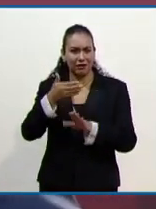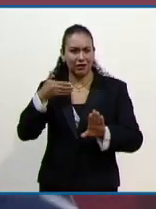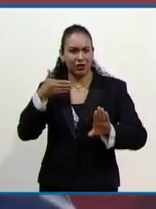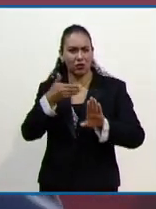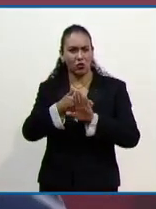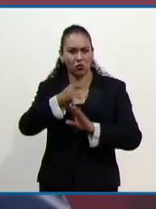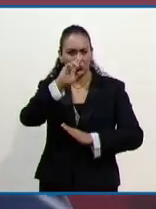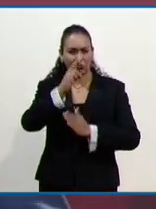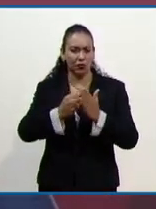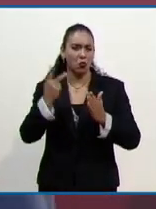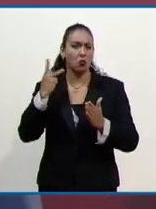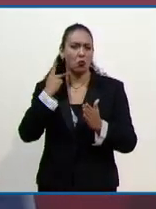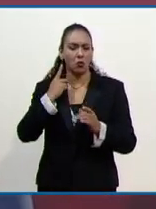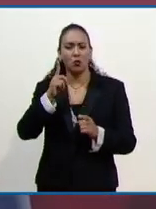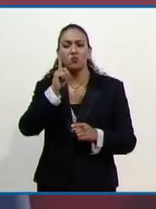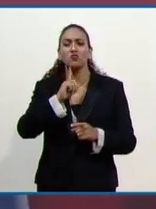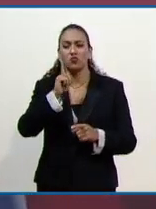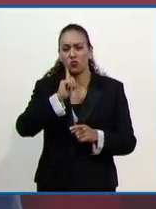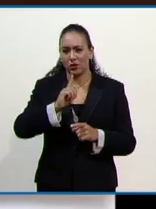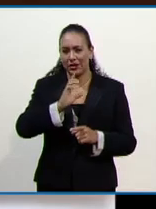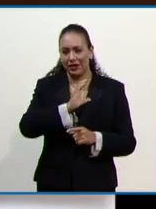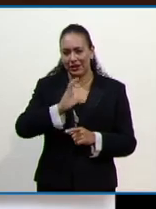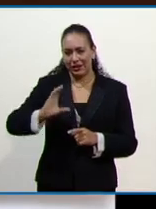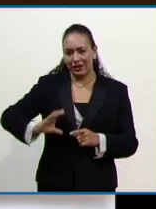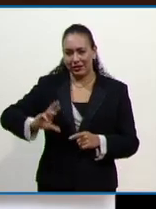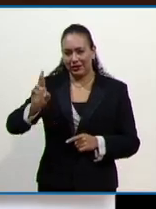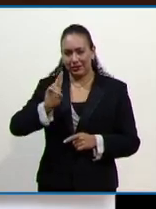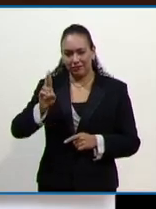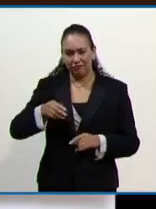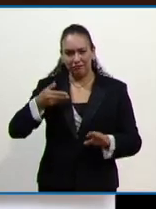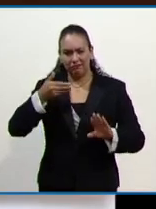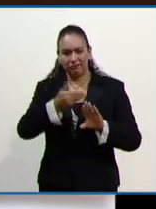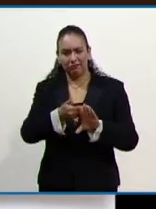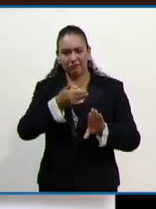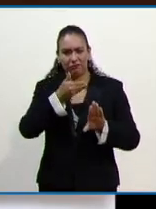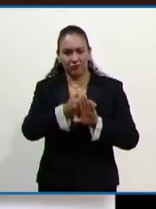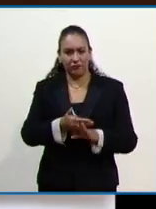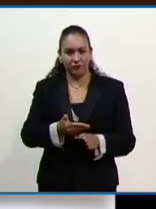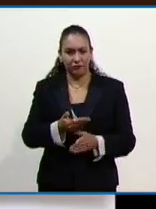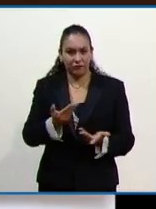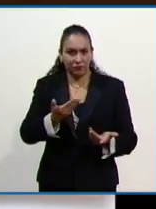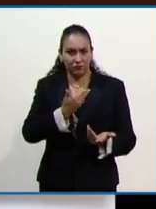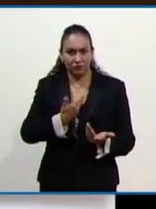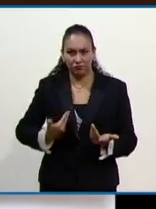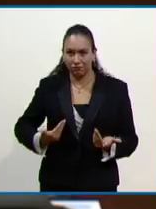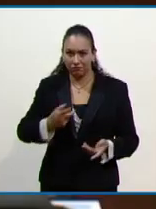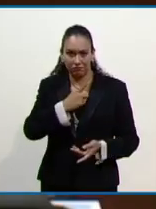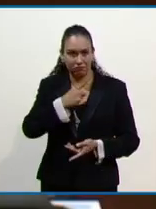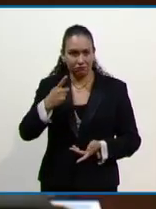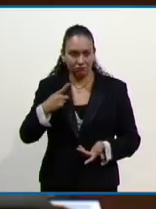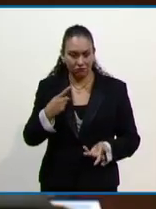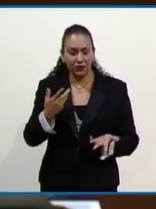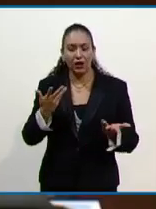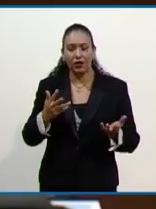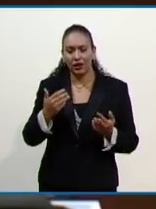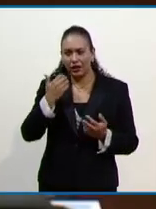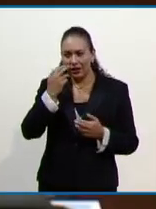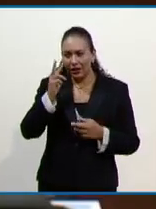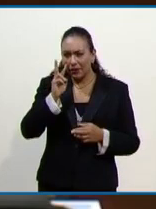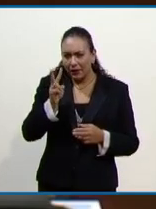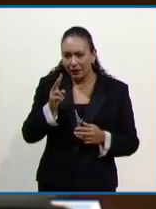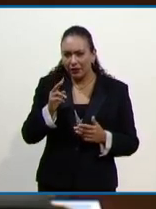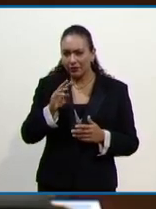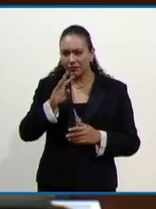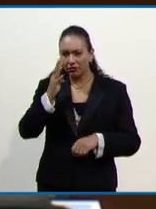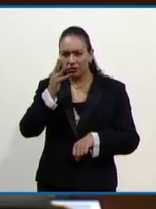la entonces senadora y aspirante a la presidencia, Xóchitl Gálvez. La magistrada proponía confirmar la sanción por las